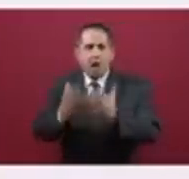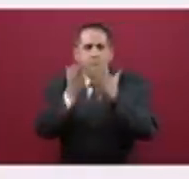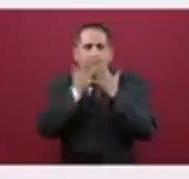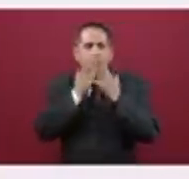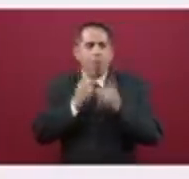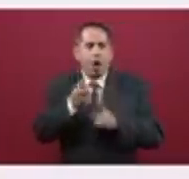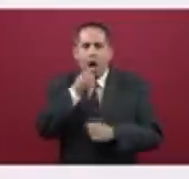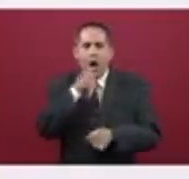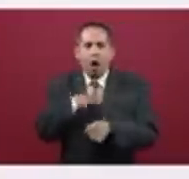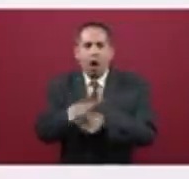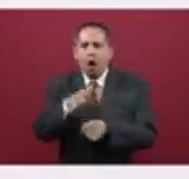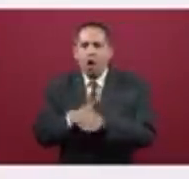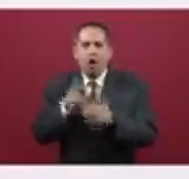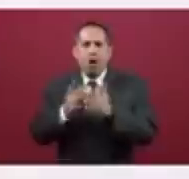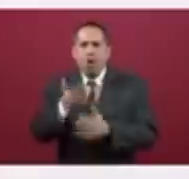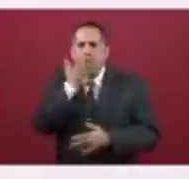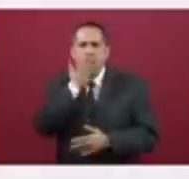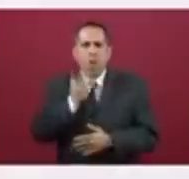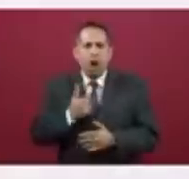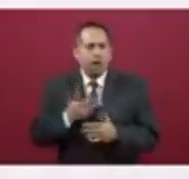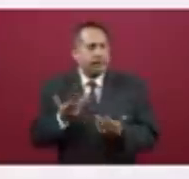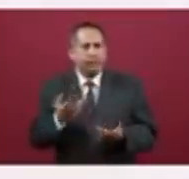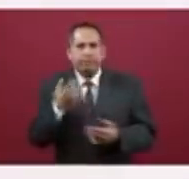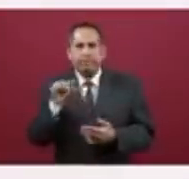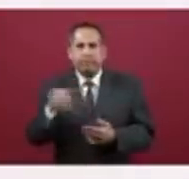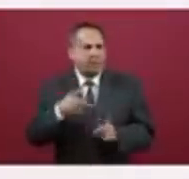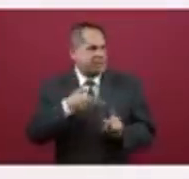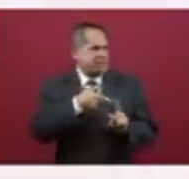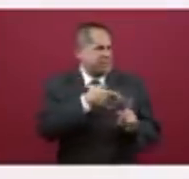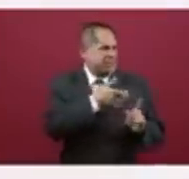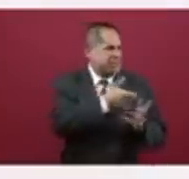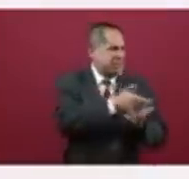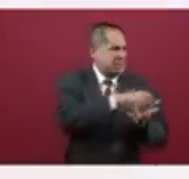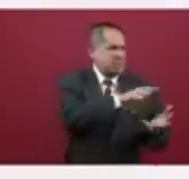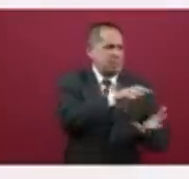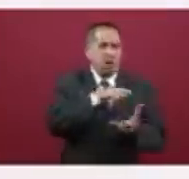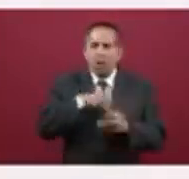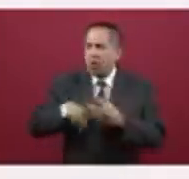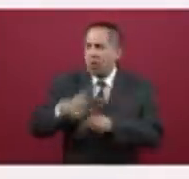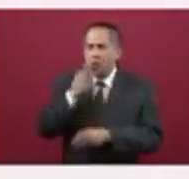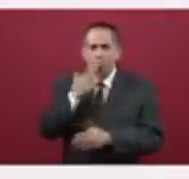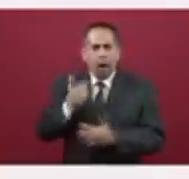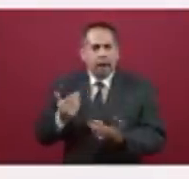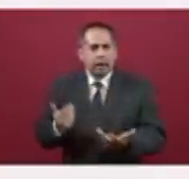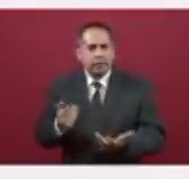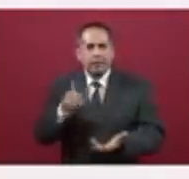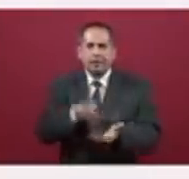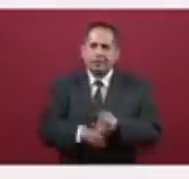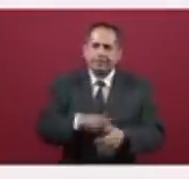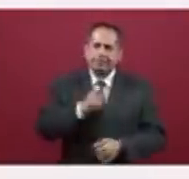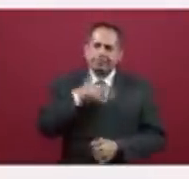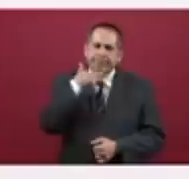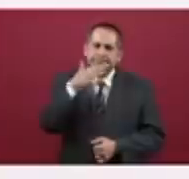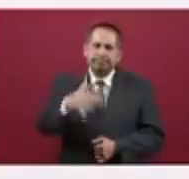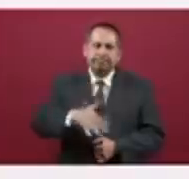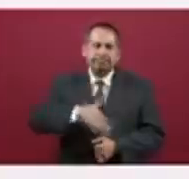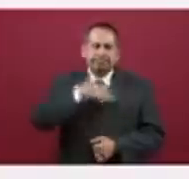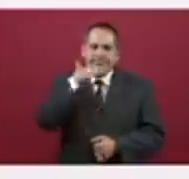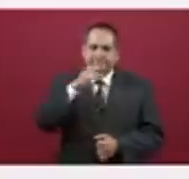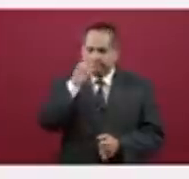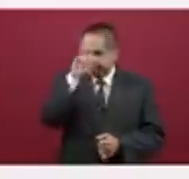suficiente de medicamentos a causa de la corrupción que impera no en ese